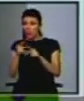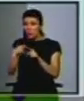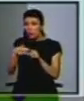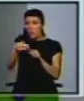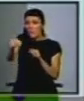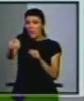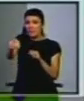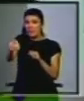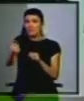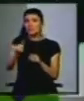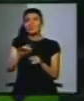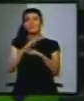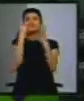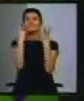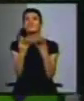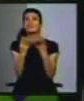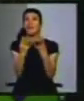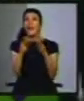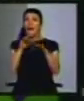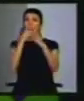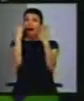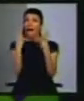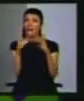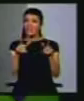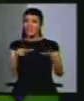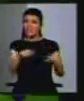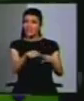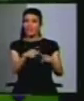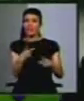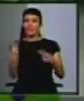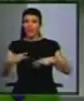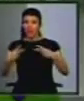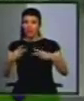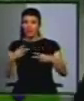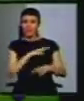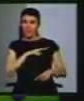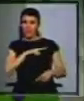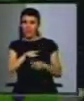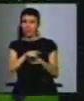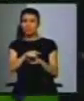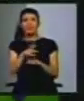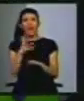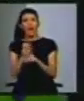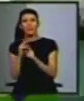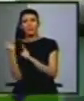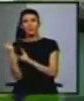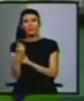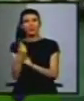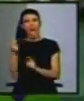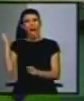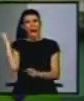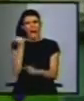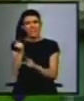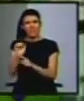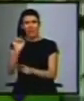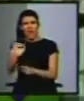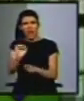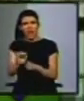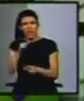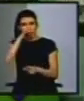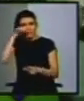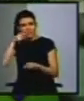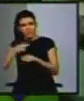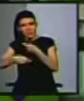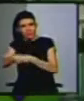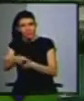en el complejo penitenciario de Valparaíso, vive rodeado de asesinos, violadores, narcotraficantes,